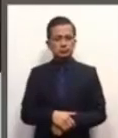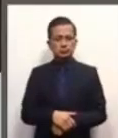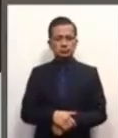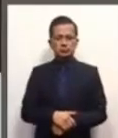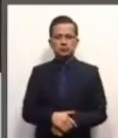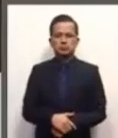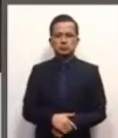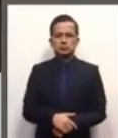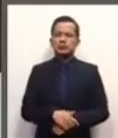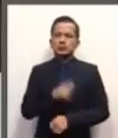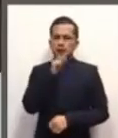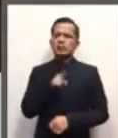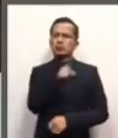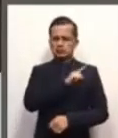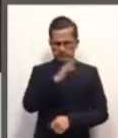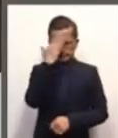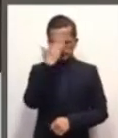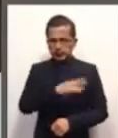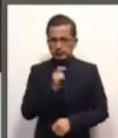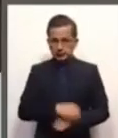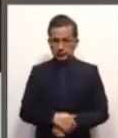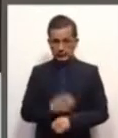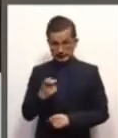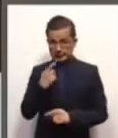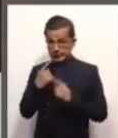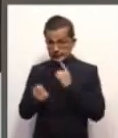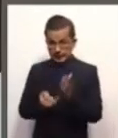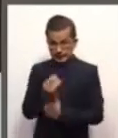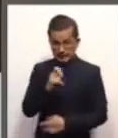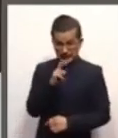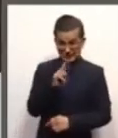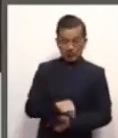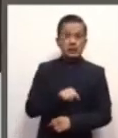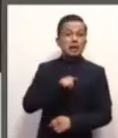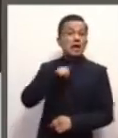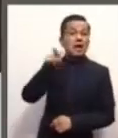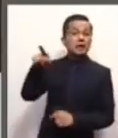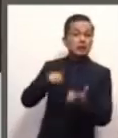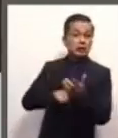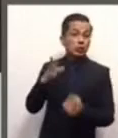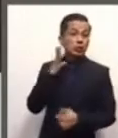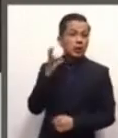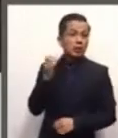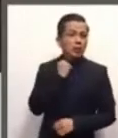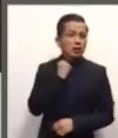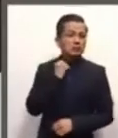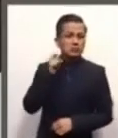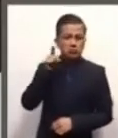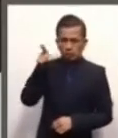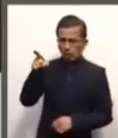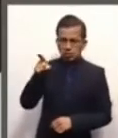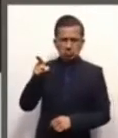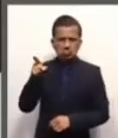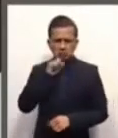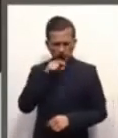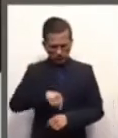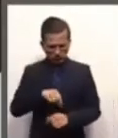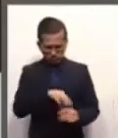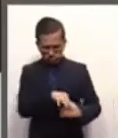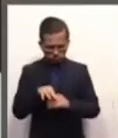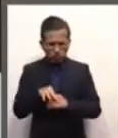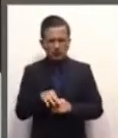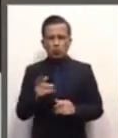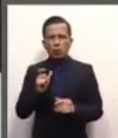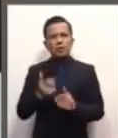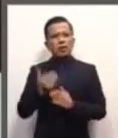Y ustedes bien saben que ese dictamen que está en la Cámara de Senadores y que votaron en esta Cámara en el mes de abril